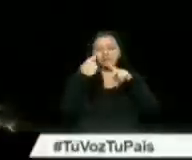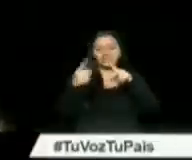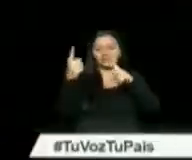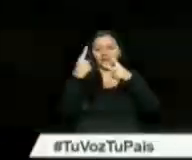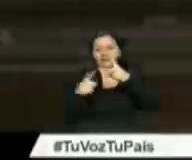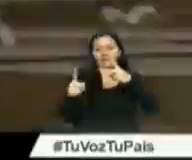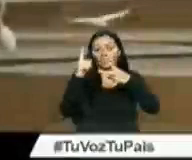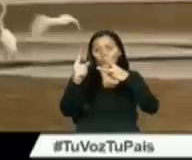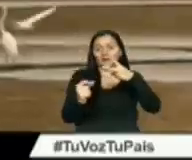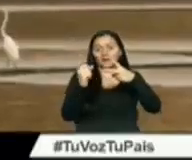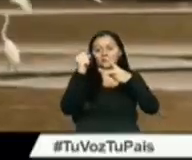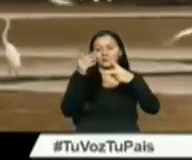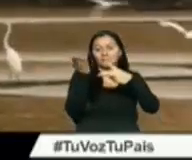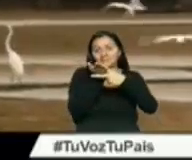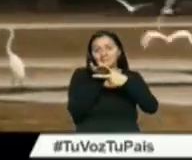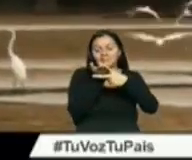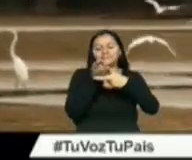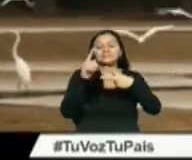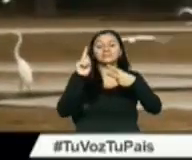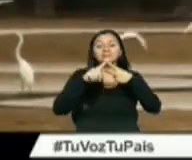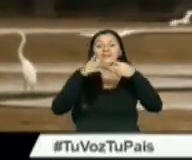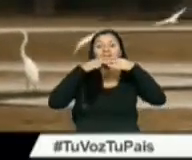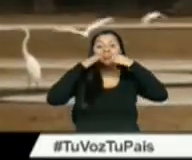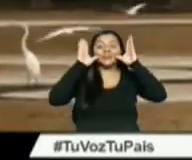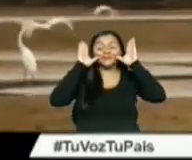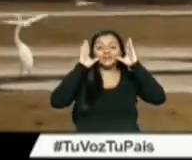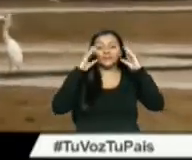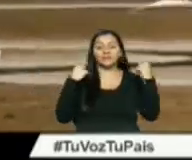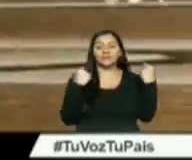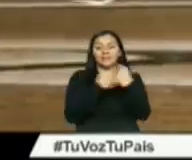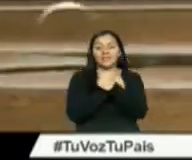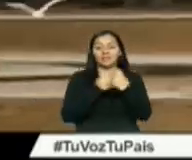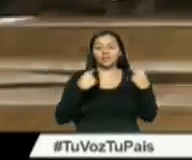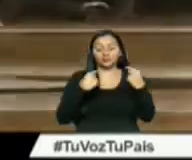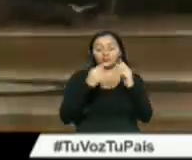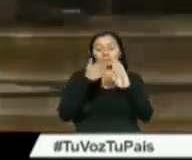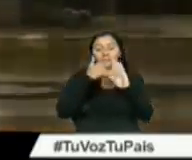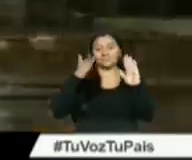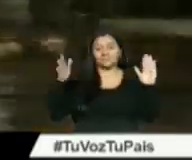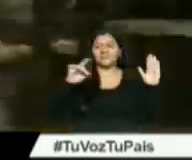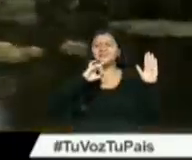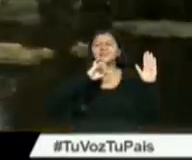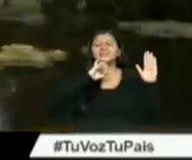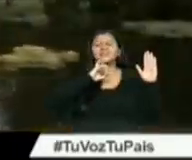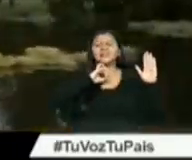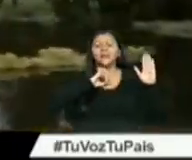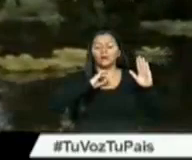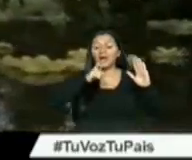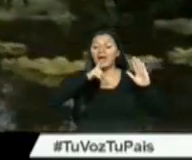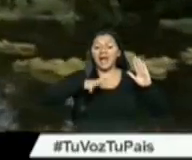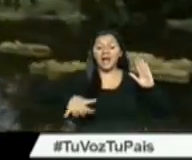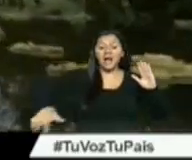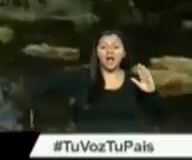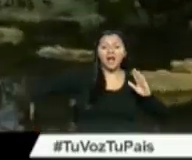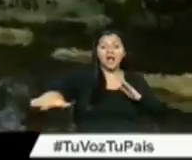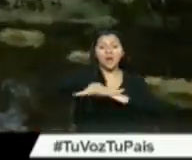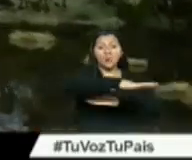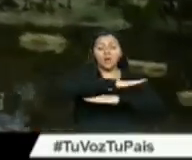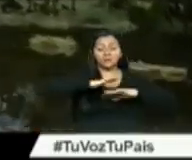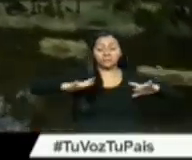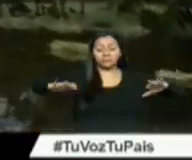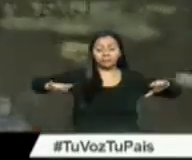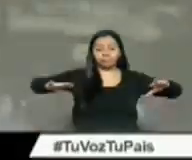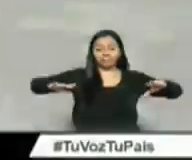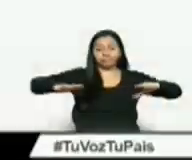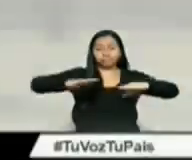año. De diciembre a marzo tiene una marcada temporada seca, donde lo que se ve como una enorme laguna